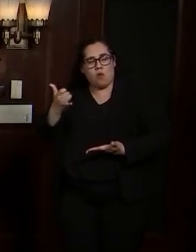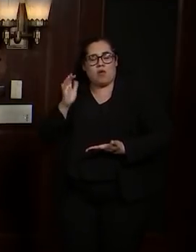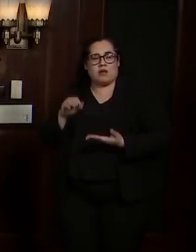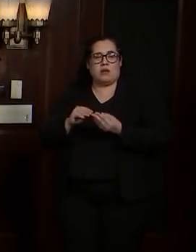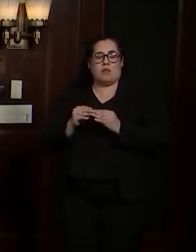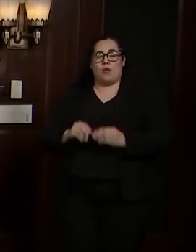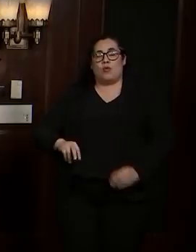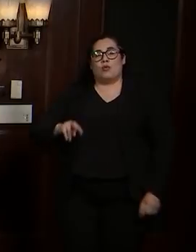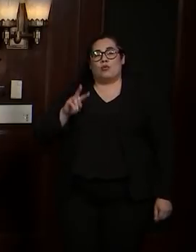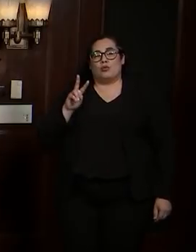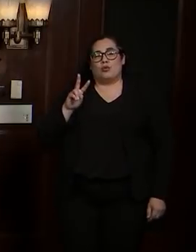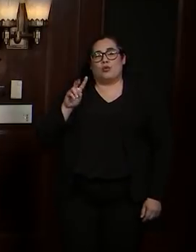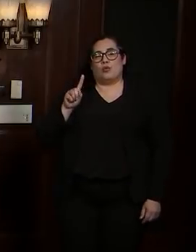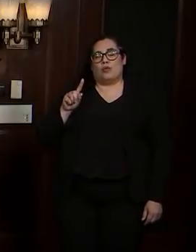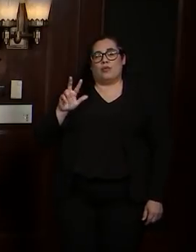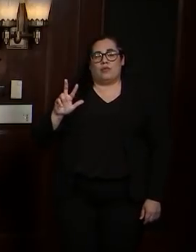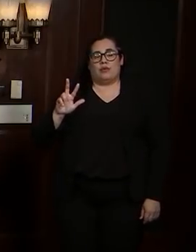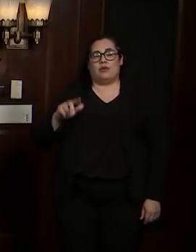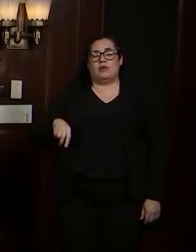a